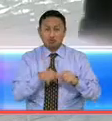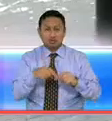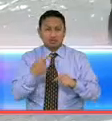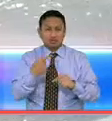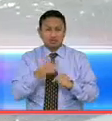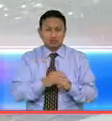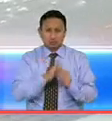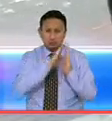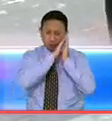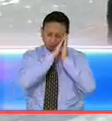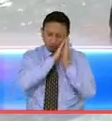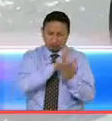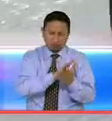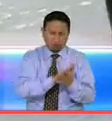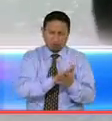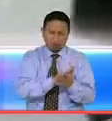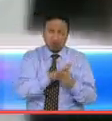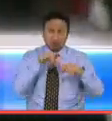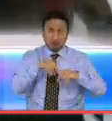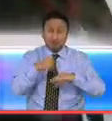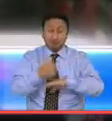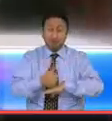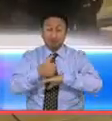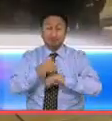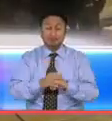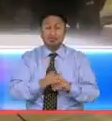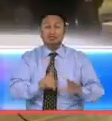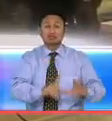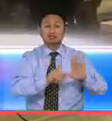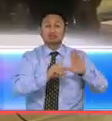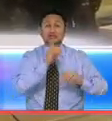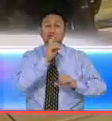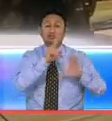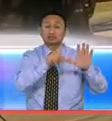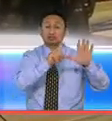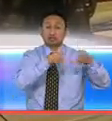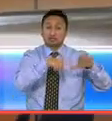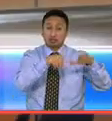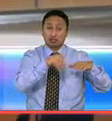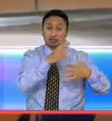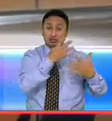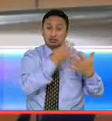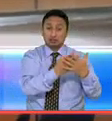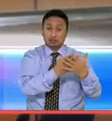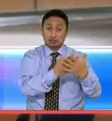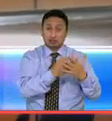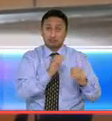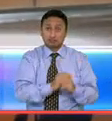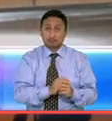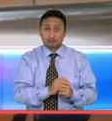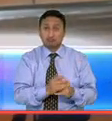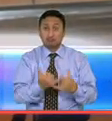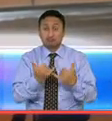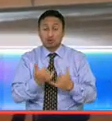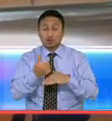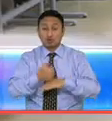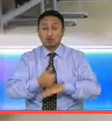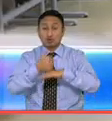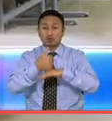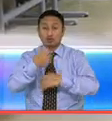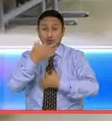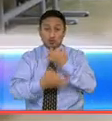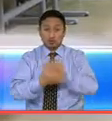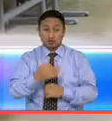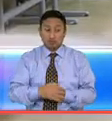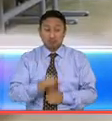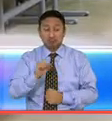sueño tranquilamente, tras ser sentenciada a 6 meses de cárcel por el delito de calumnia. Sin embargo, hoy la justicia le sonríe, ya